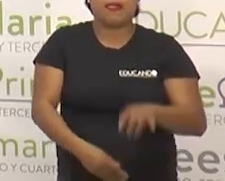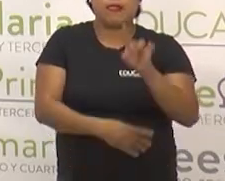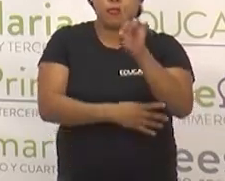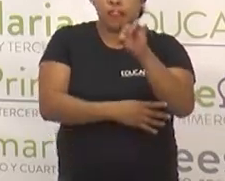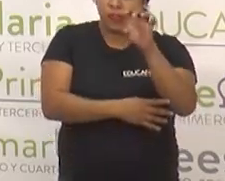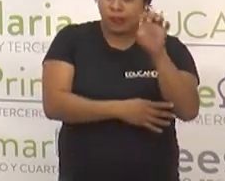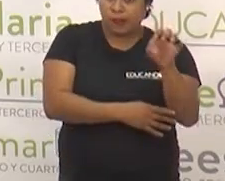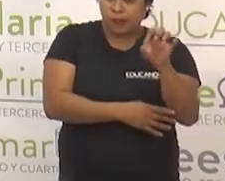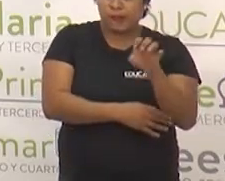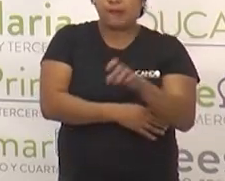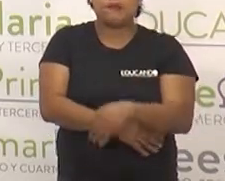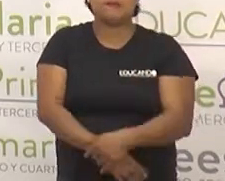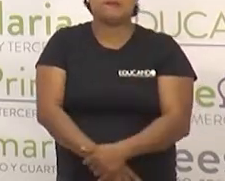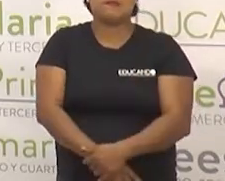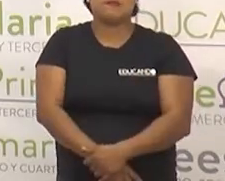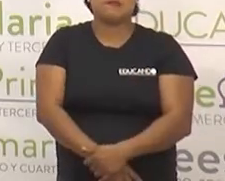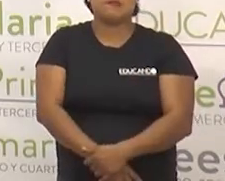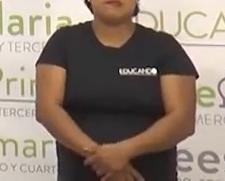De,